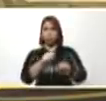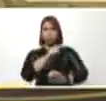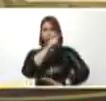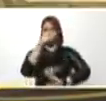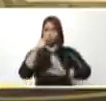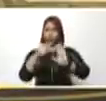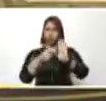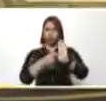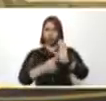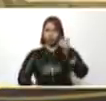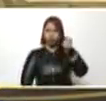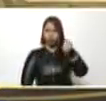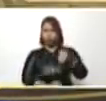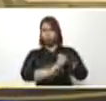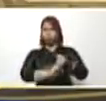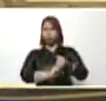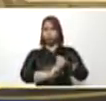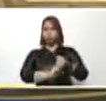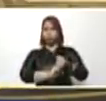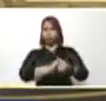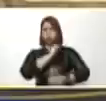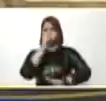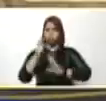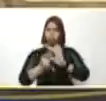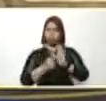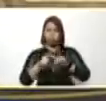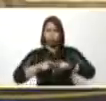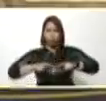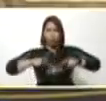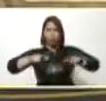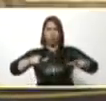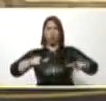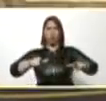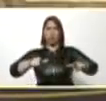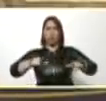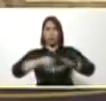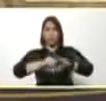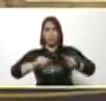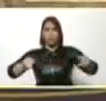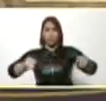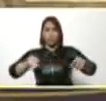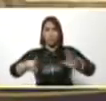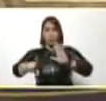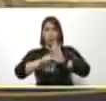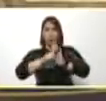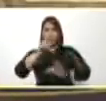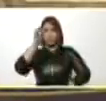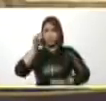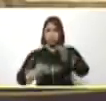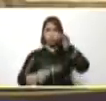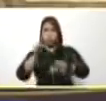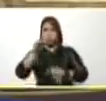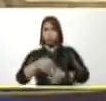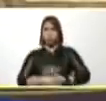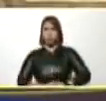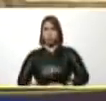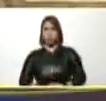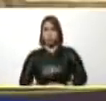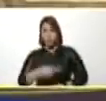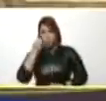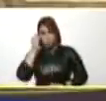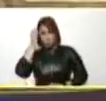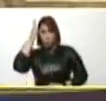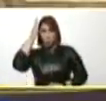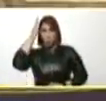respaldo y pleno espacio del territorio legislativo y de la